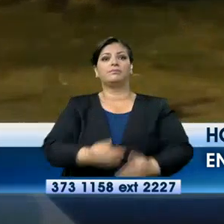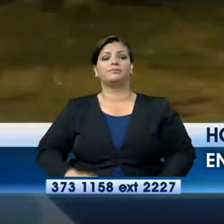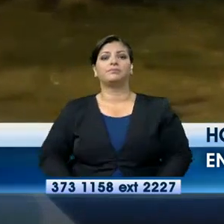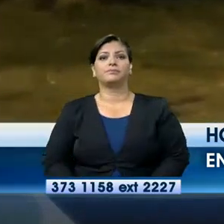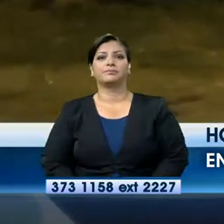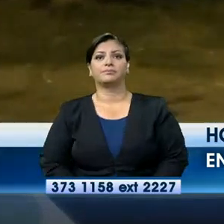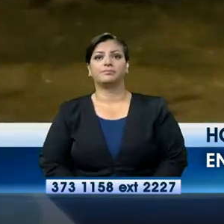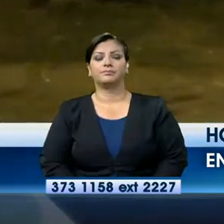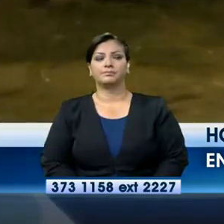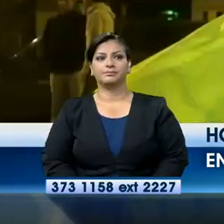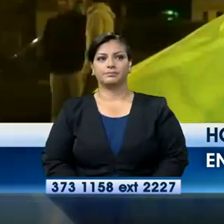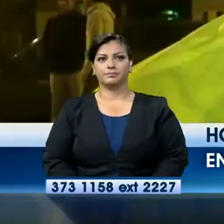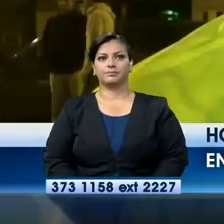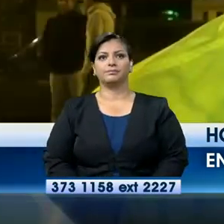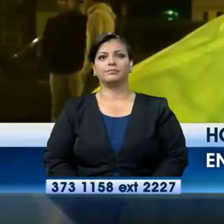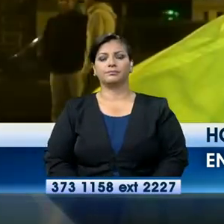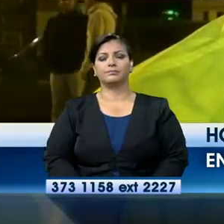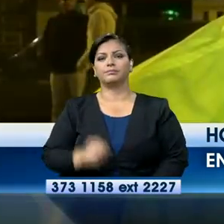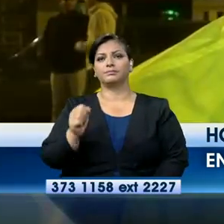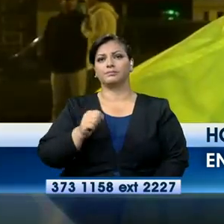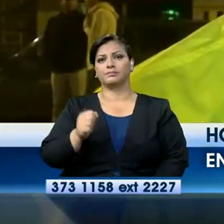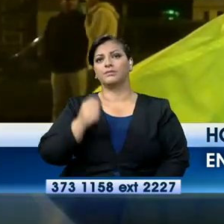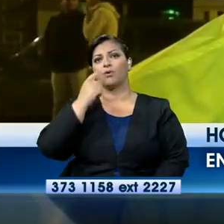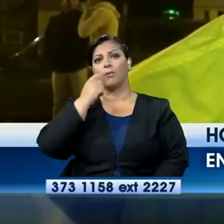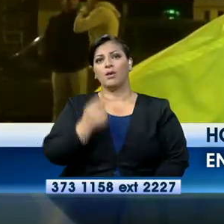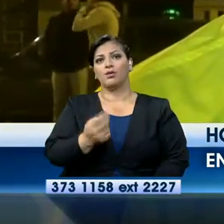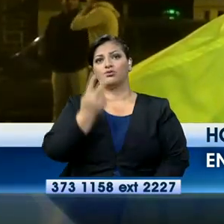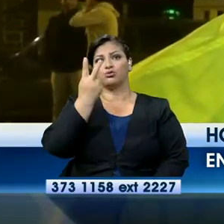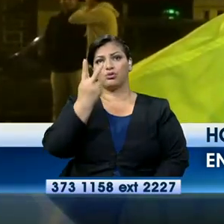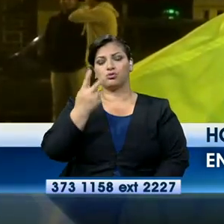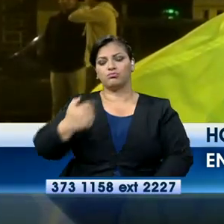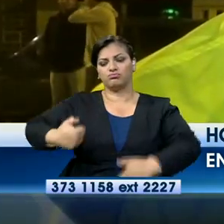2 individuos en una motocicleta, se bajaron